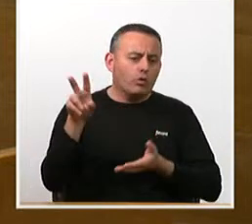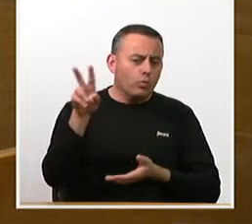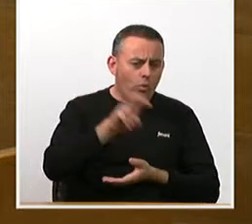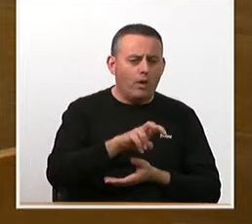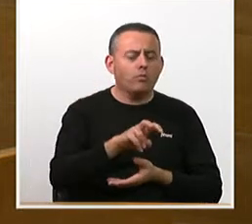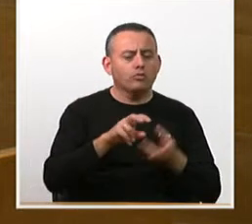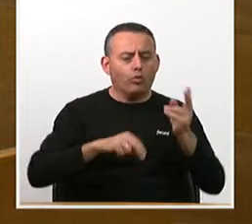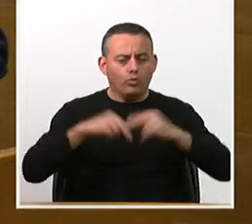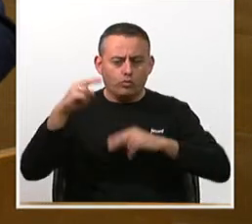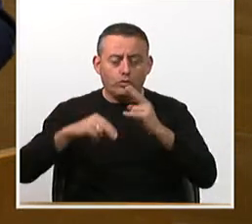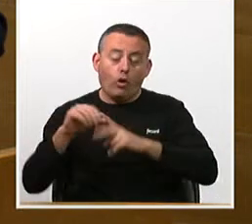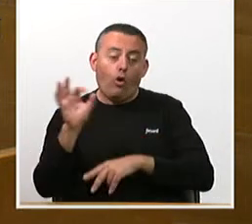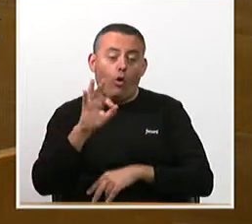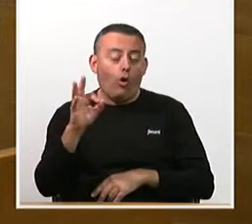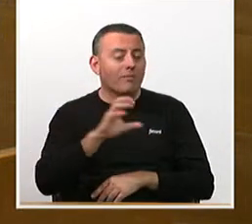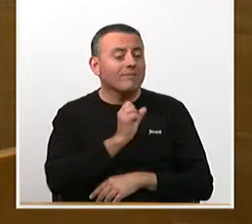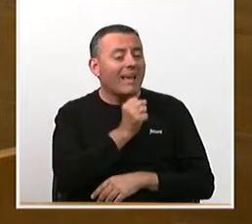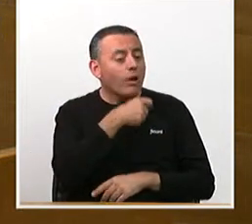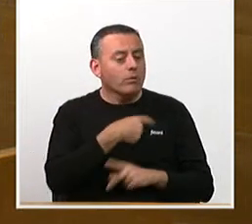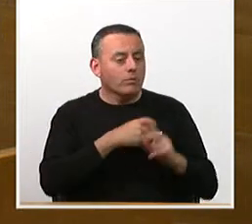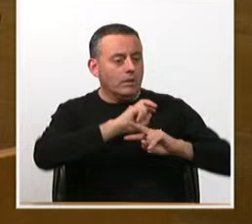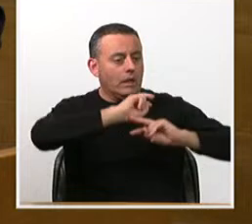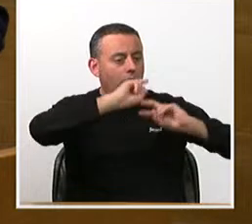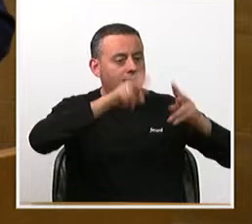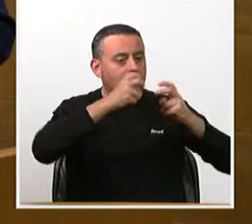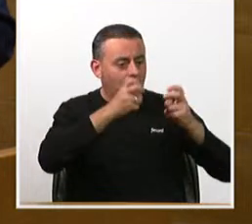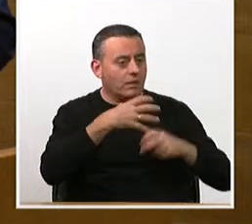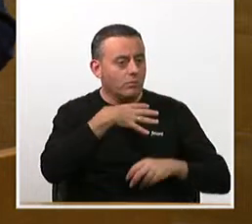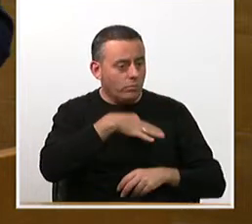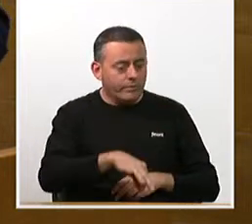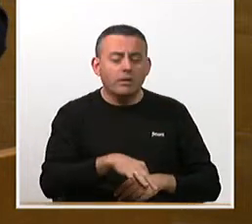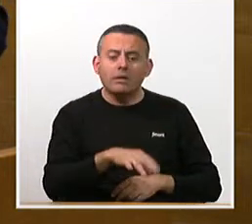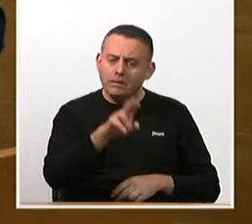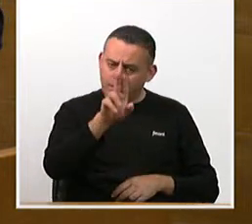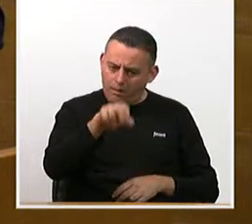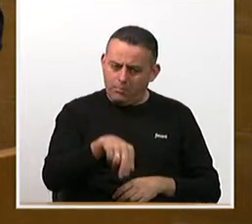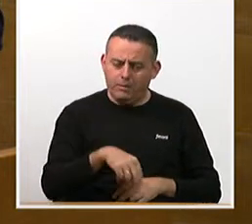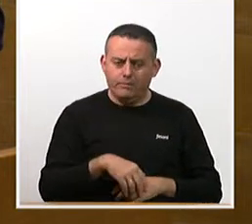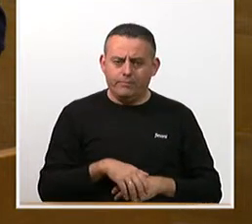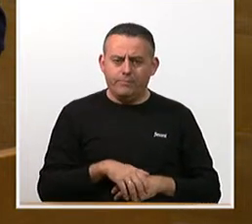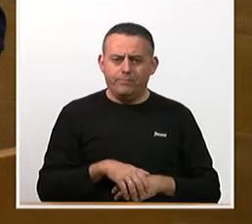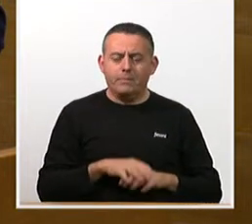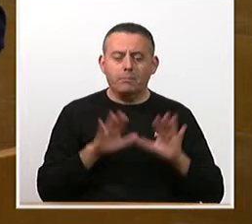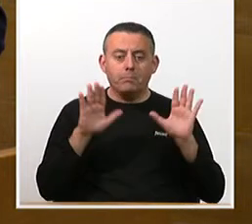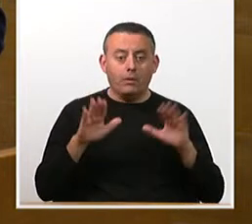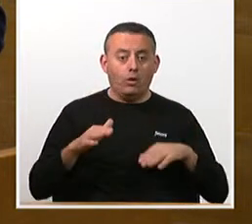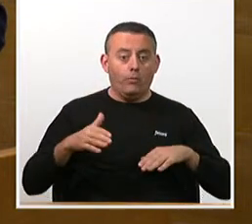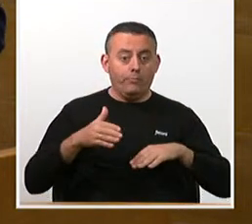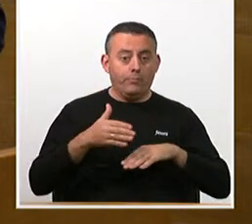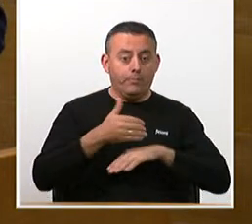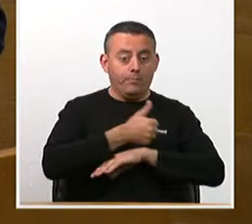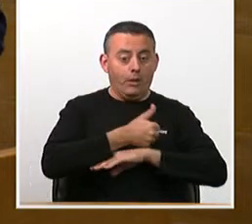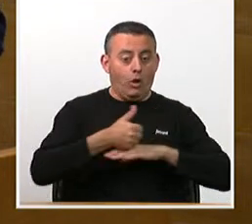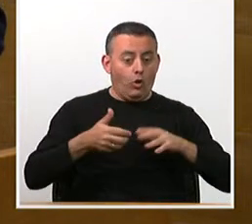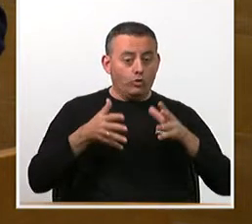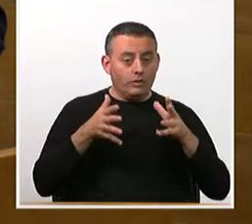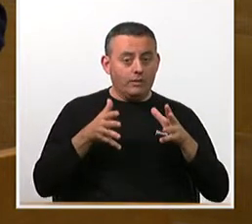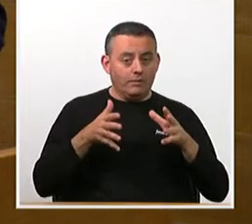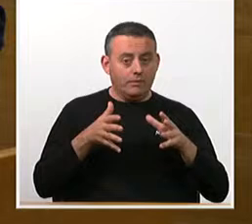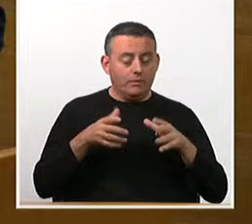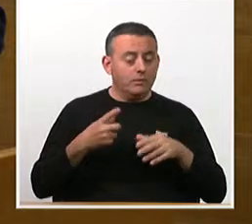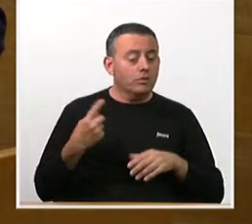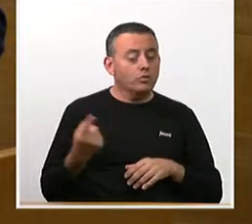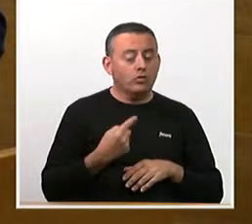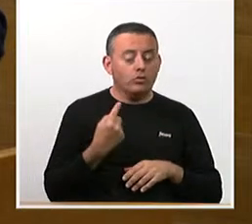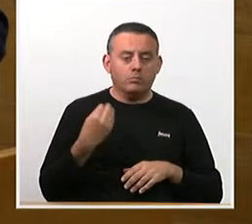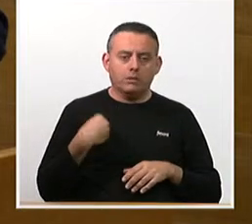así se requieran pero quiero quiero indicarle que la política del consell en materia de plan edific y de